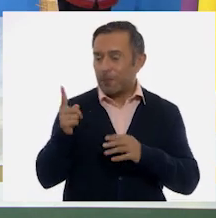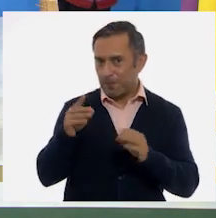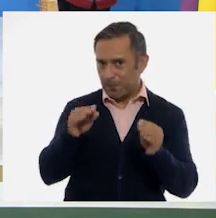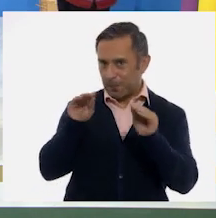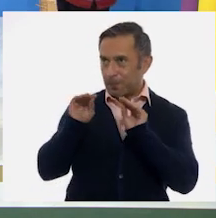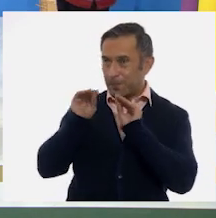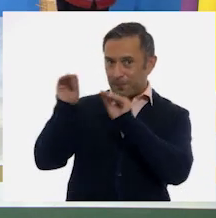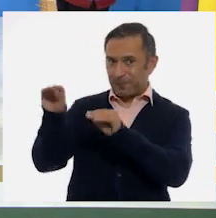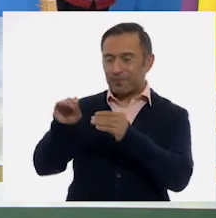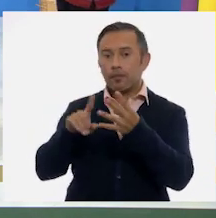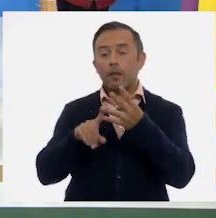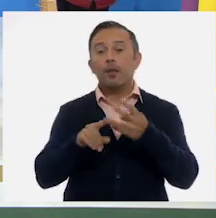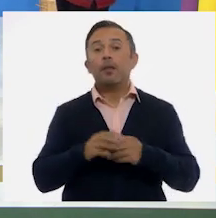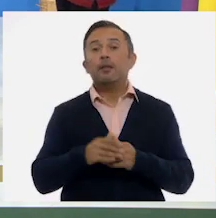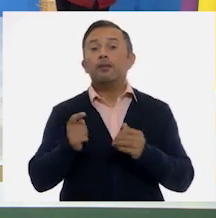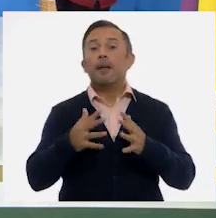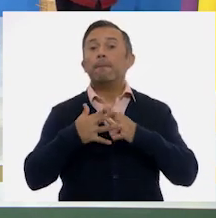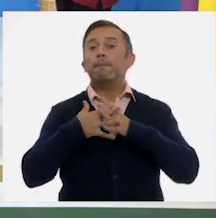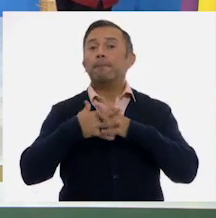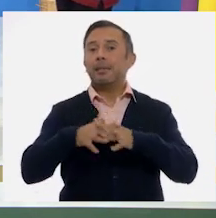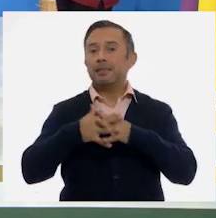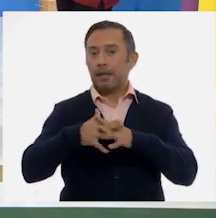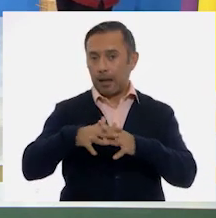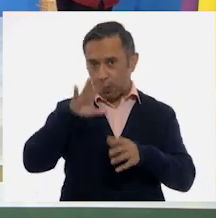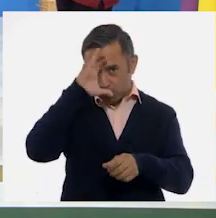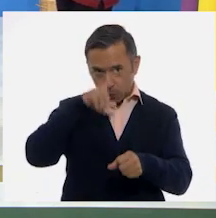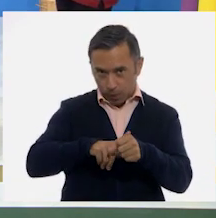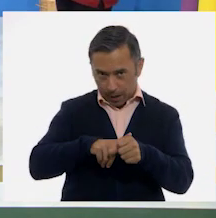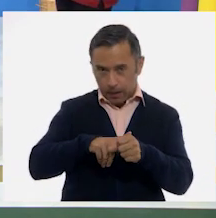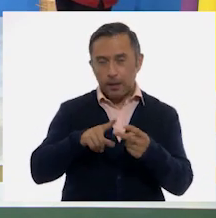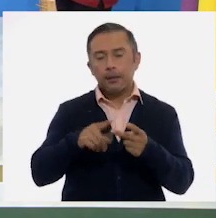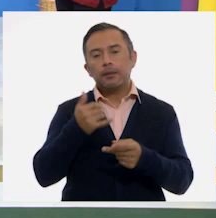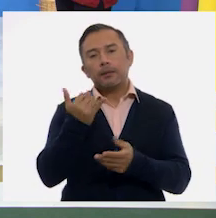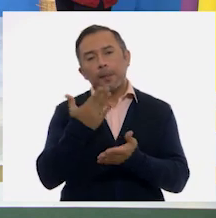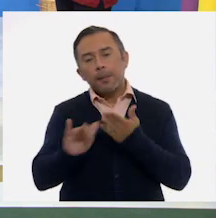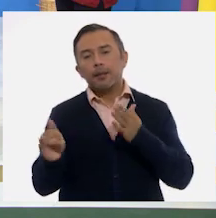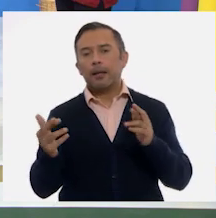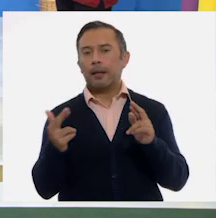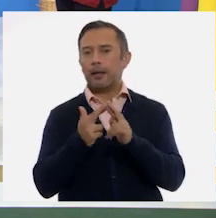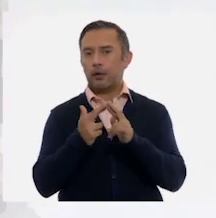la evangelización. Con mucho gusto, maestra.